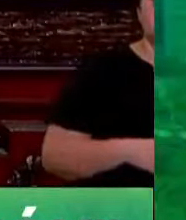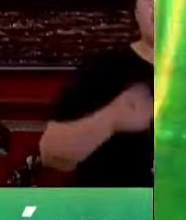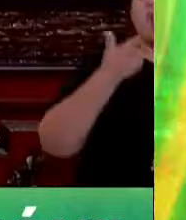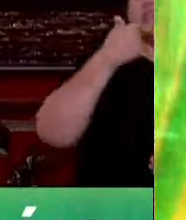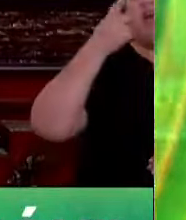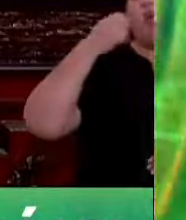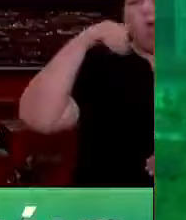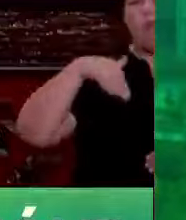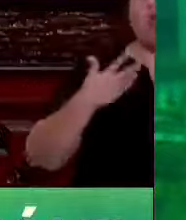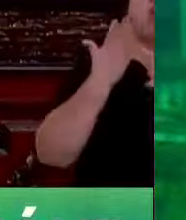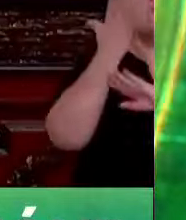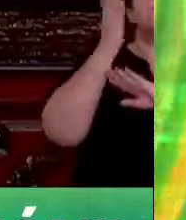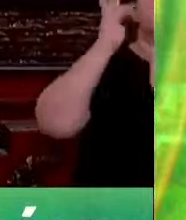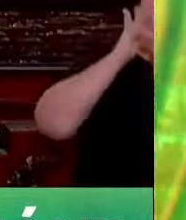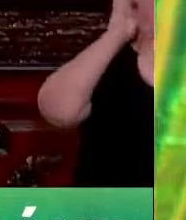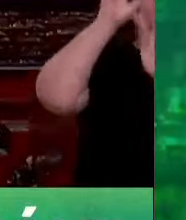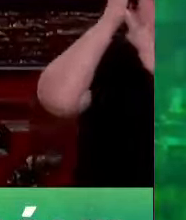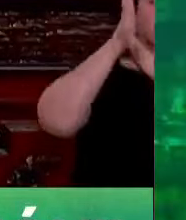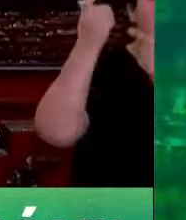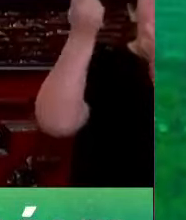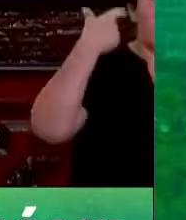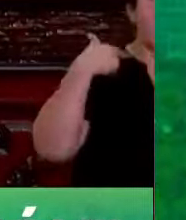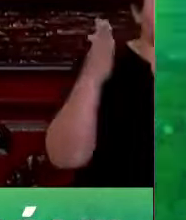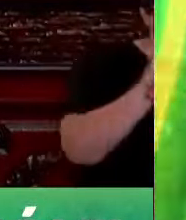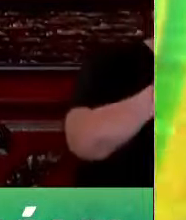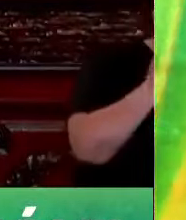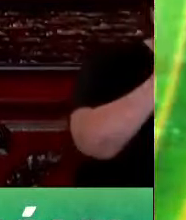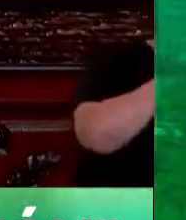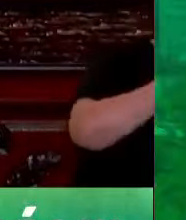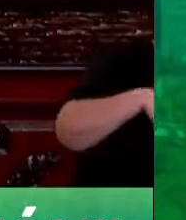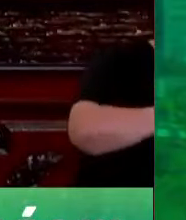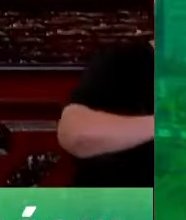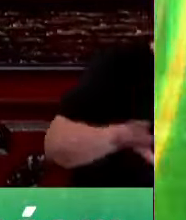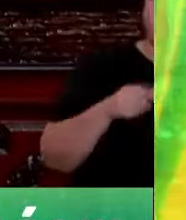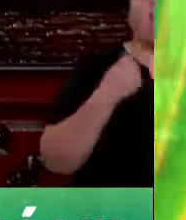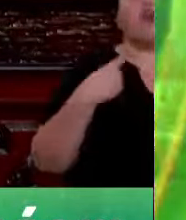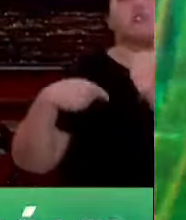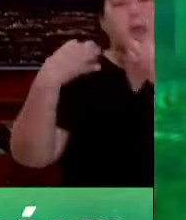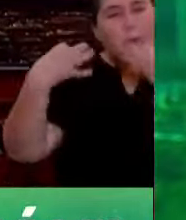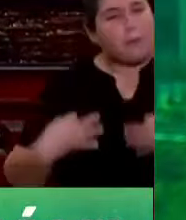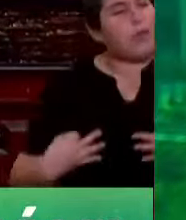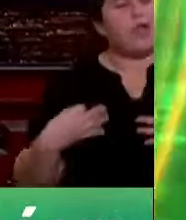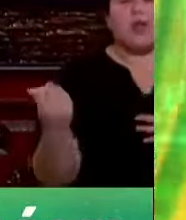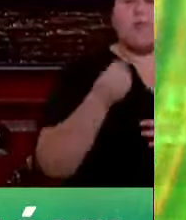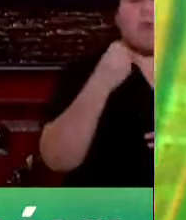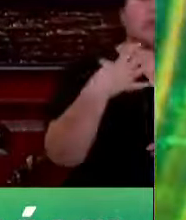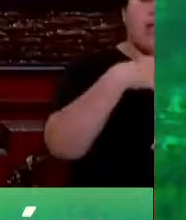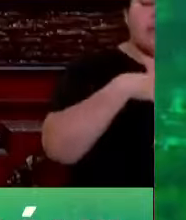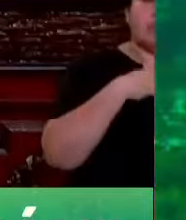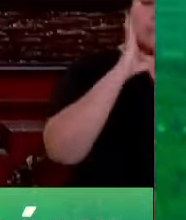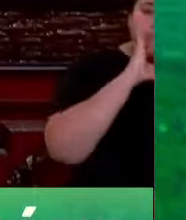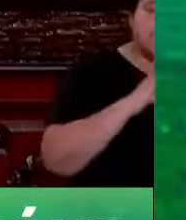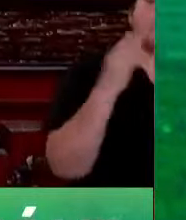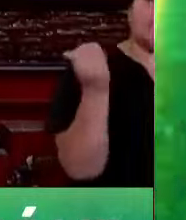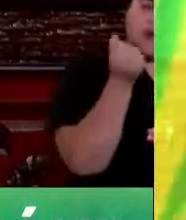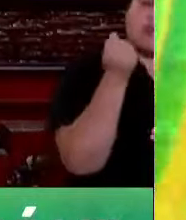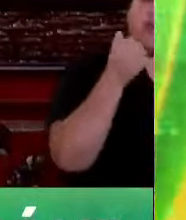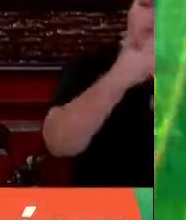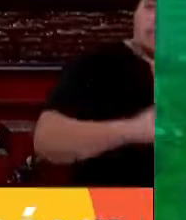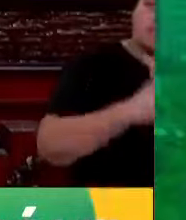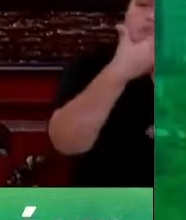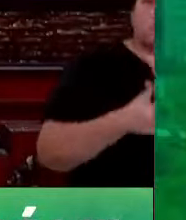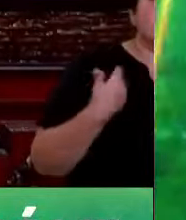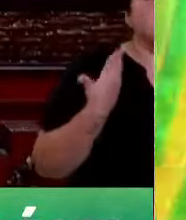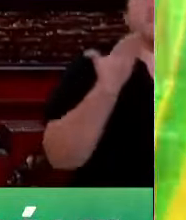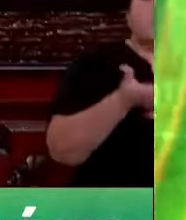entrar en hacer catarsis, pero eso sí me parece peligroso porque qué ejemplo le estamos dando a los más chicos